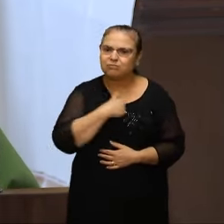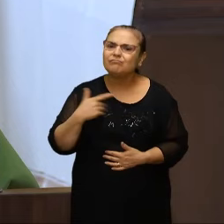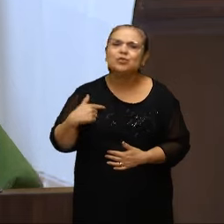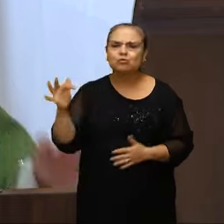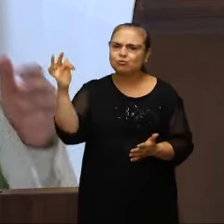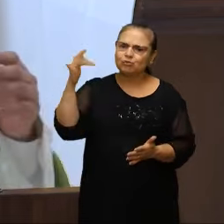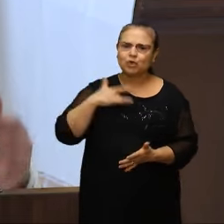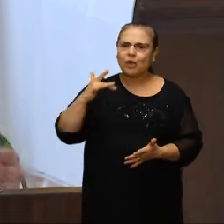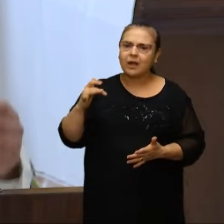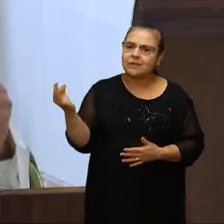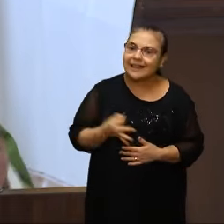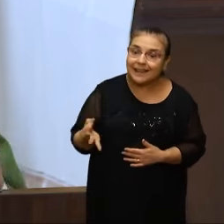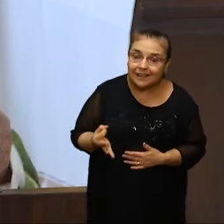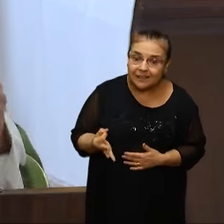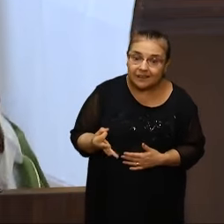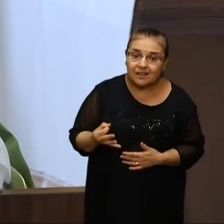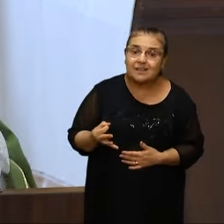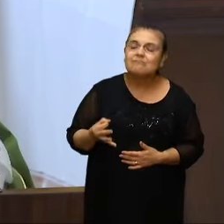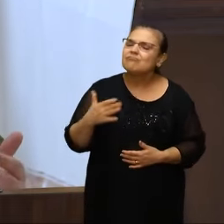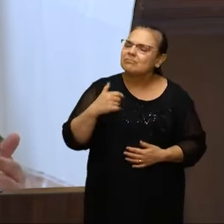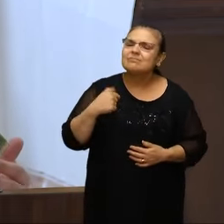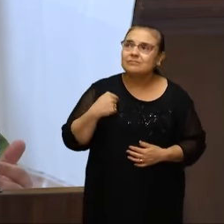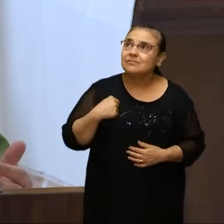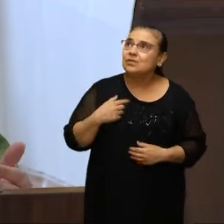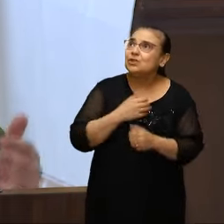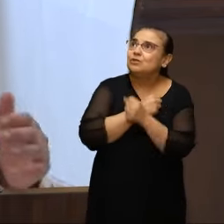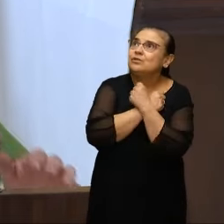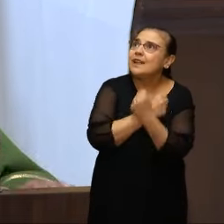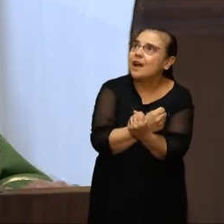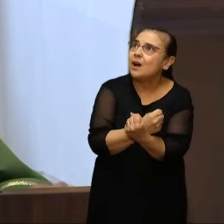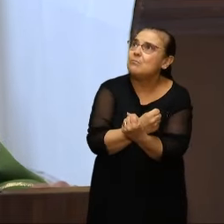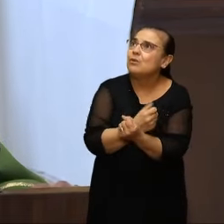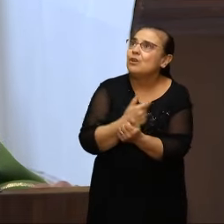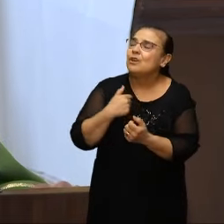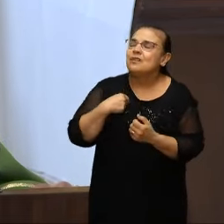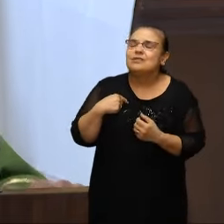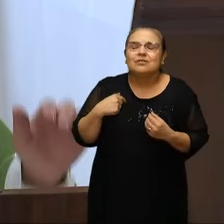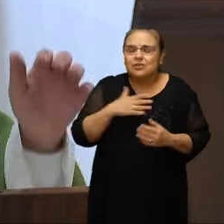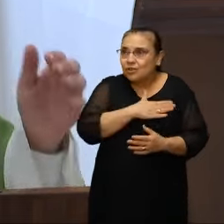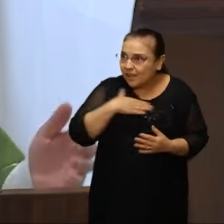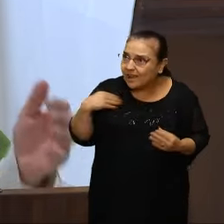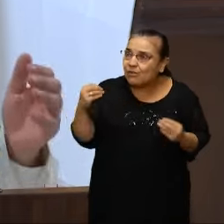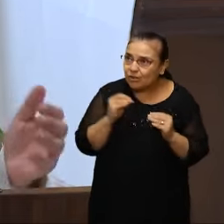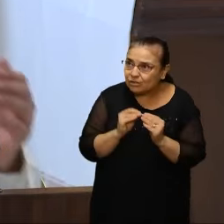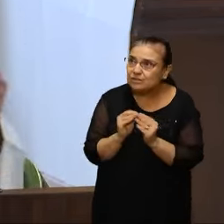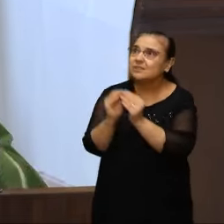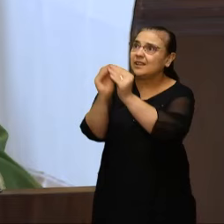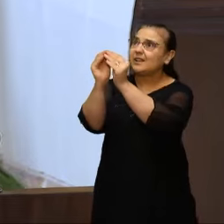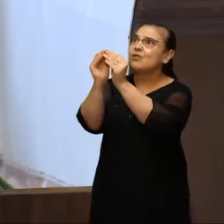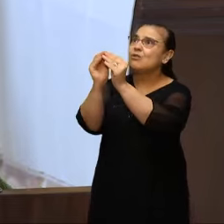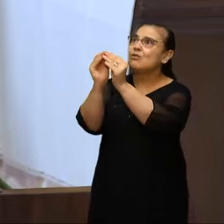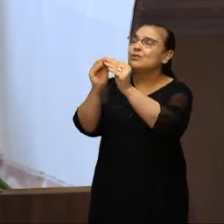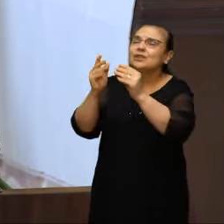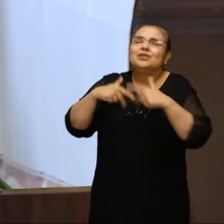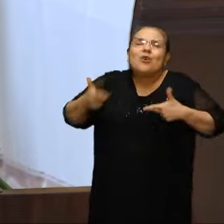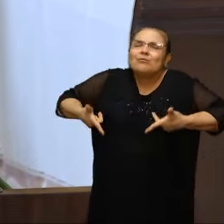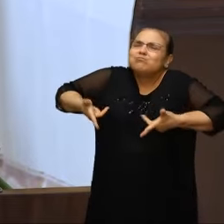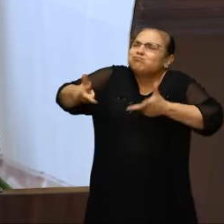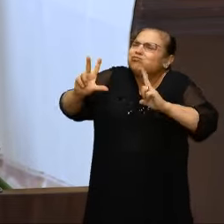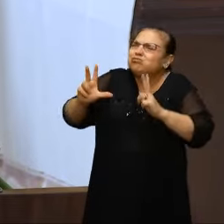saber decirle a Dios, yo te quiero, yo te amo, yo quiero estar contigo. Yo quiero estar a tu lado. Yo quiero dejar quererme por ti.